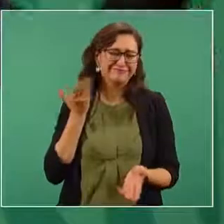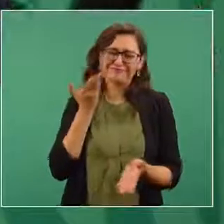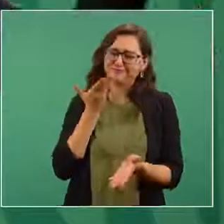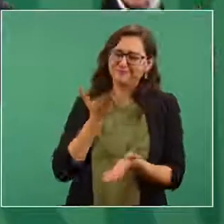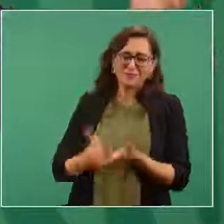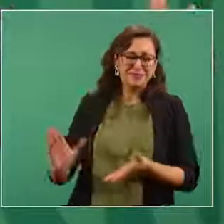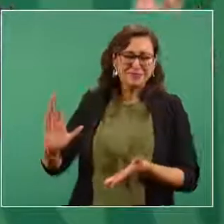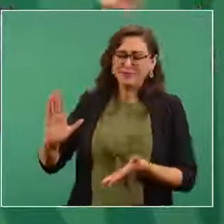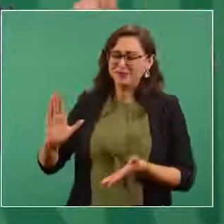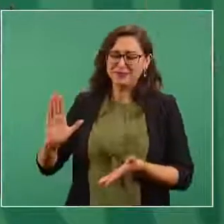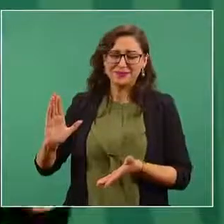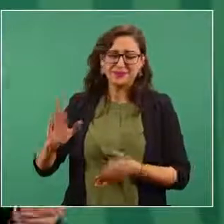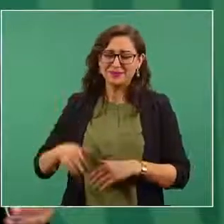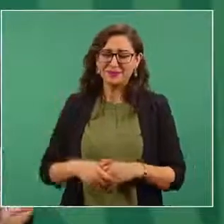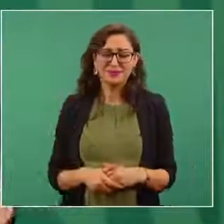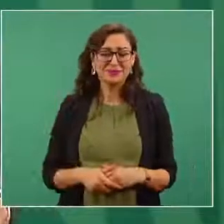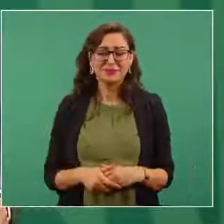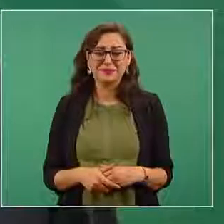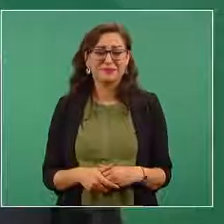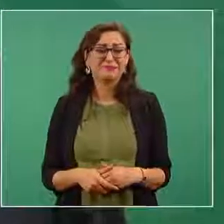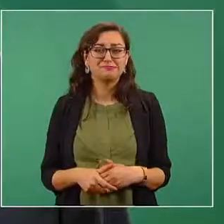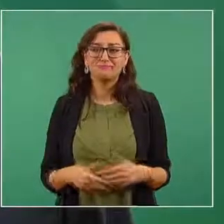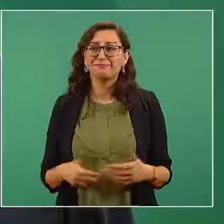Es muy